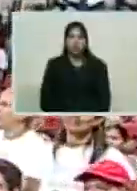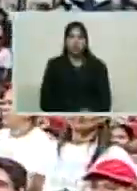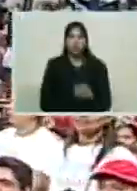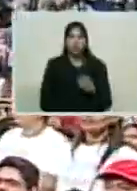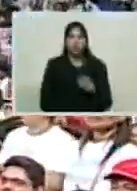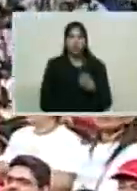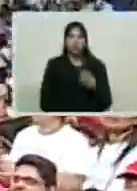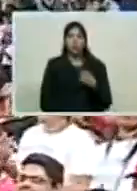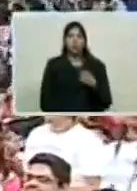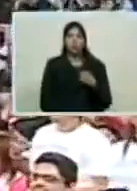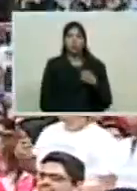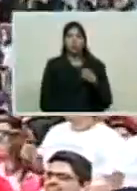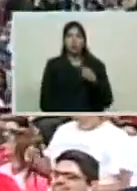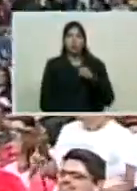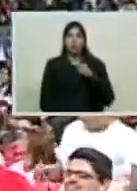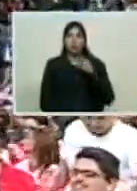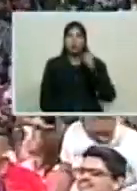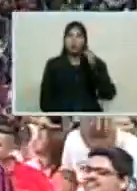Igualmente,